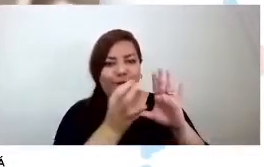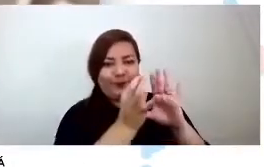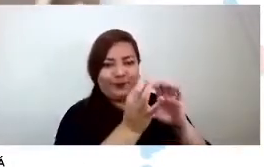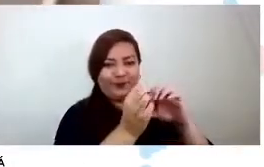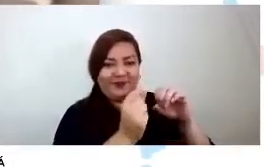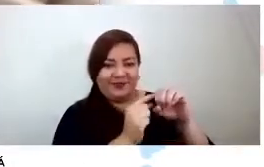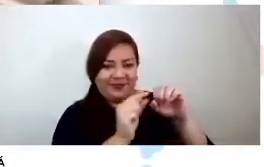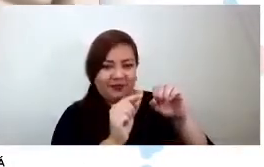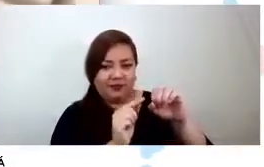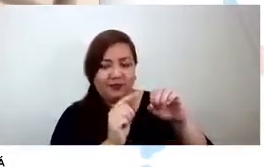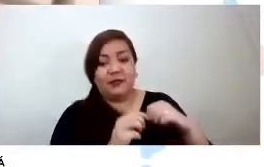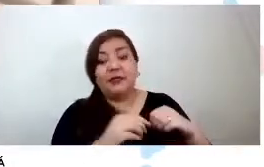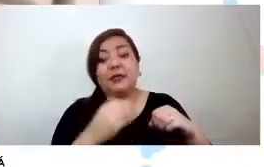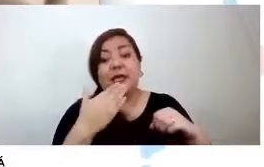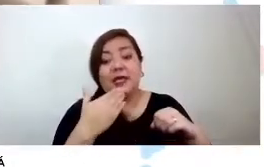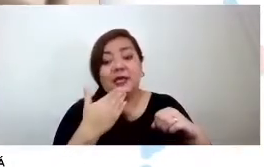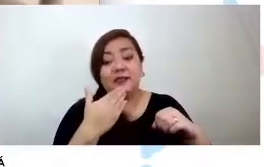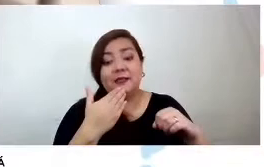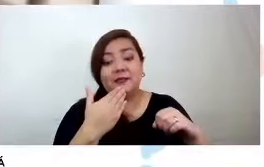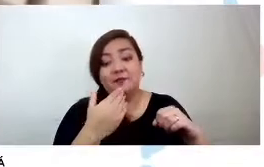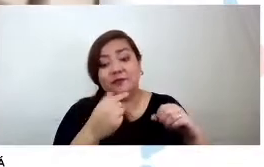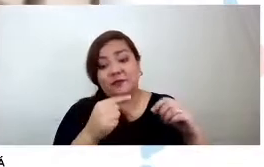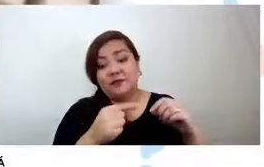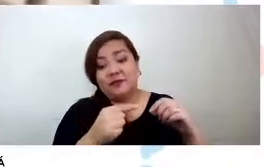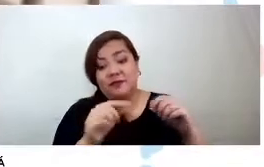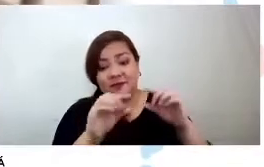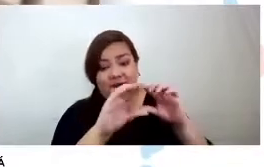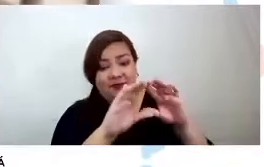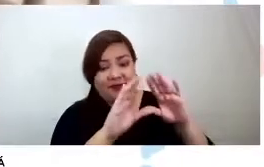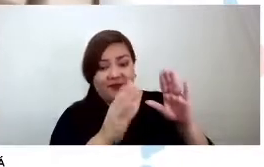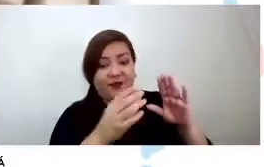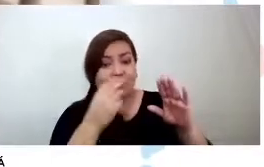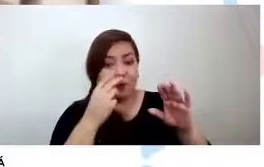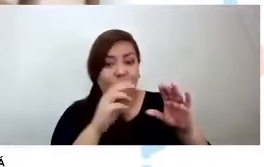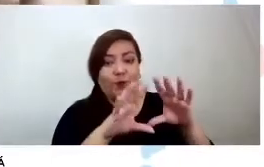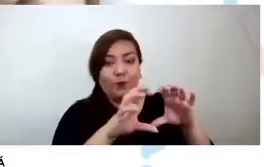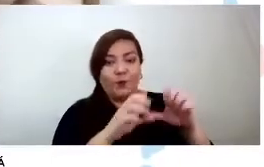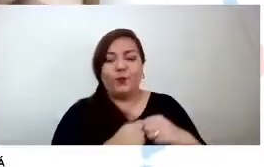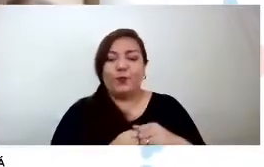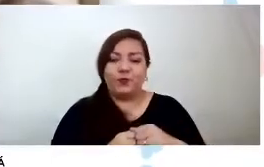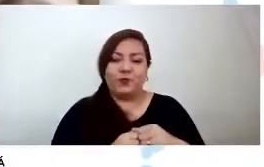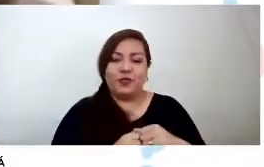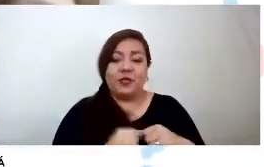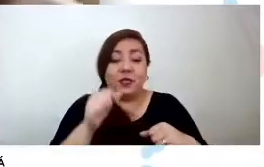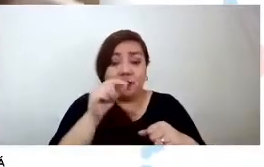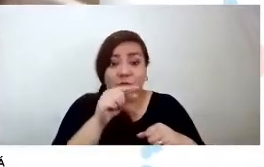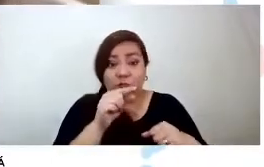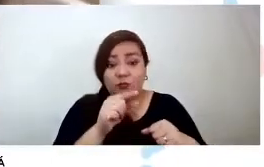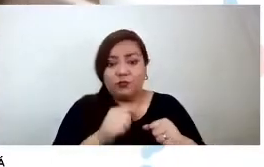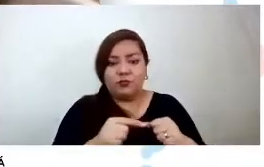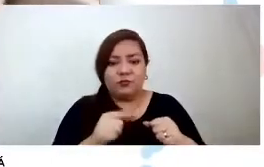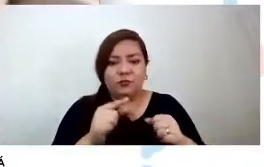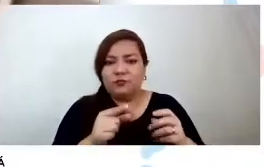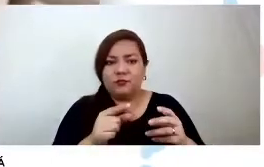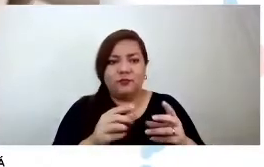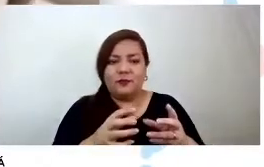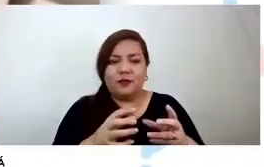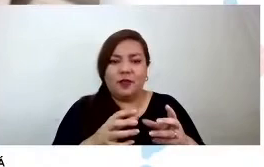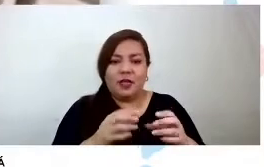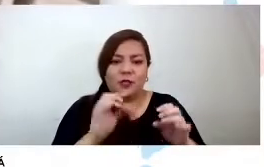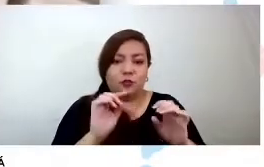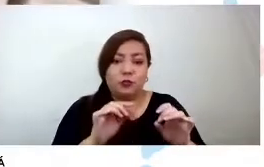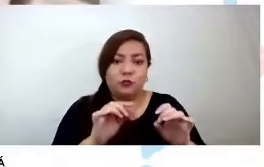Y son en realidad son especímenes que nosotros podemos decir que son